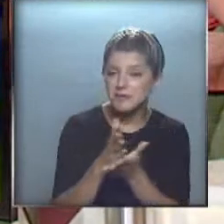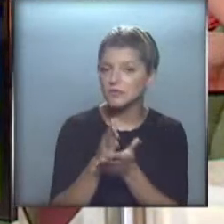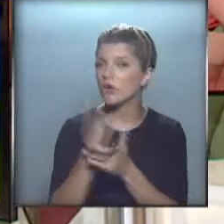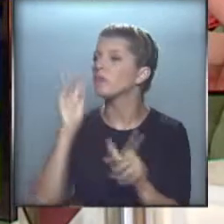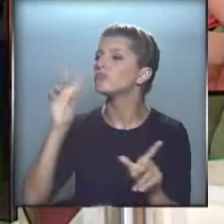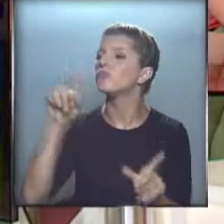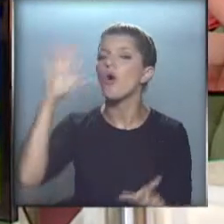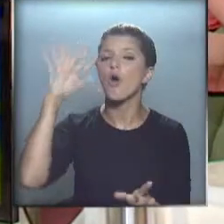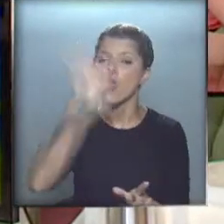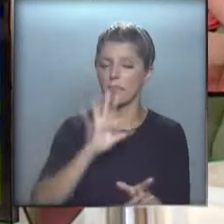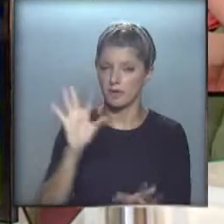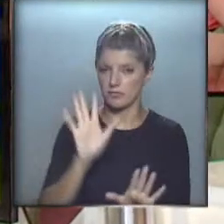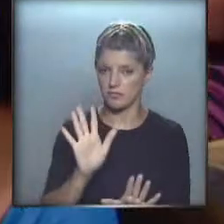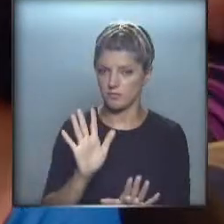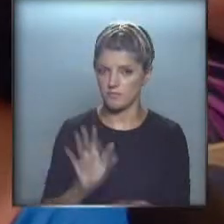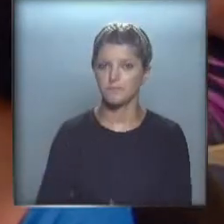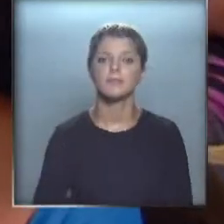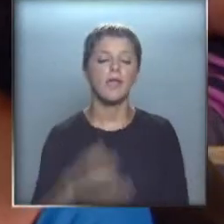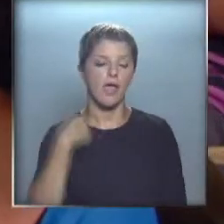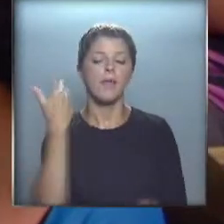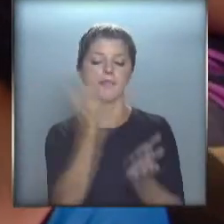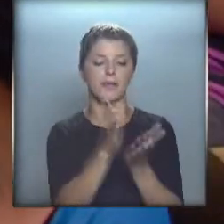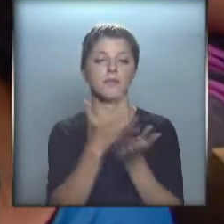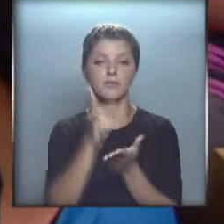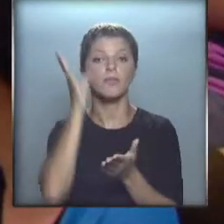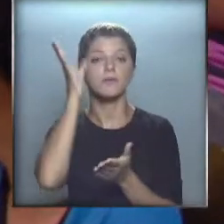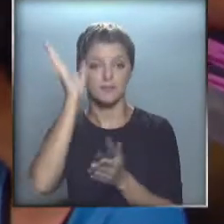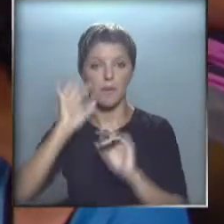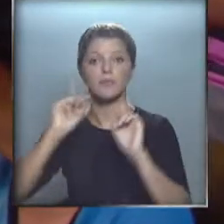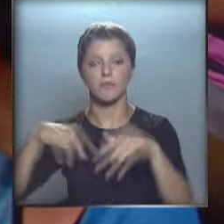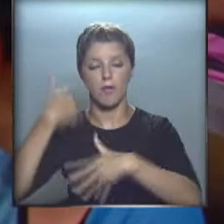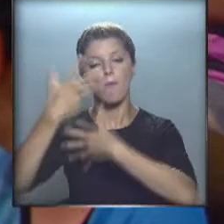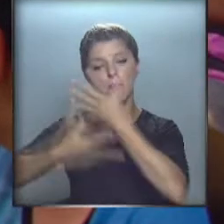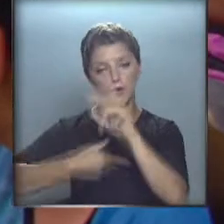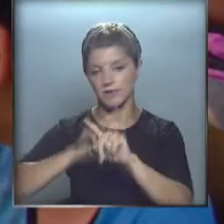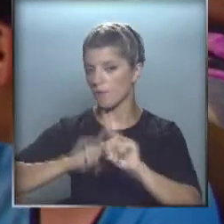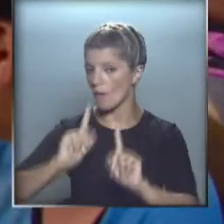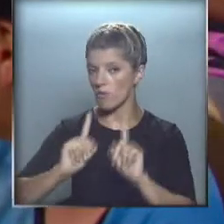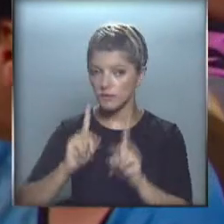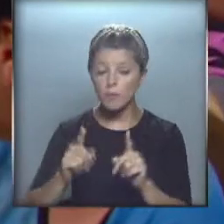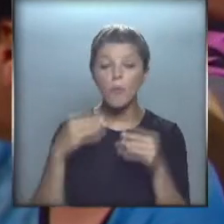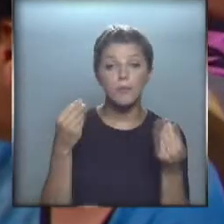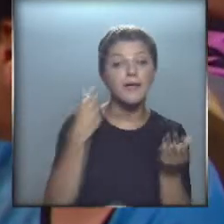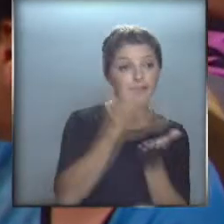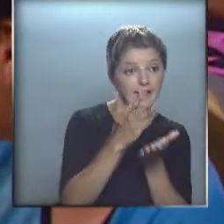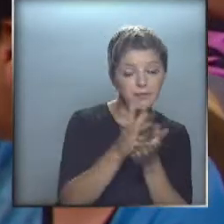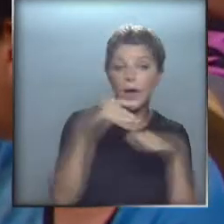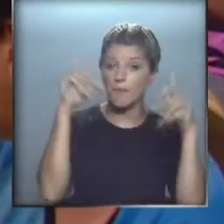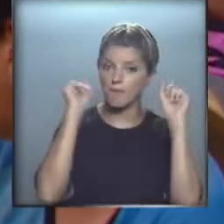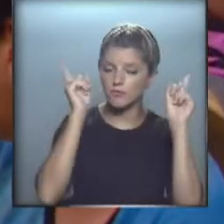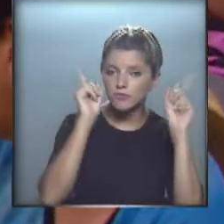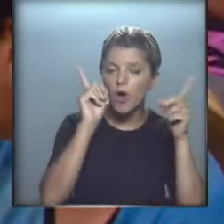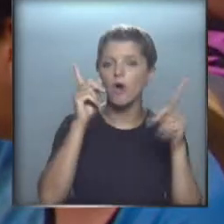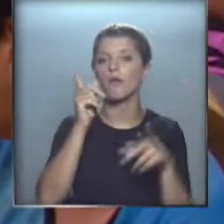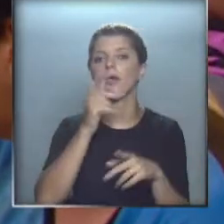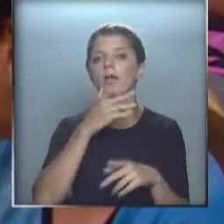usted? Hay mucha discriminación y mucha violencia a la vez también, porque discriminan a los profesores, discriminan en forma de